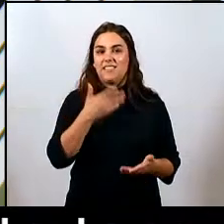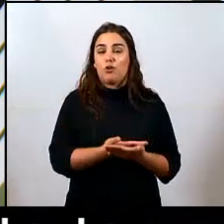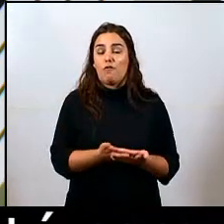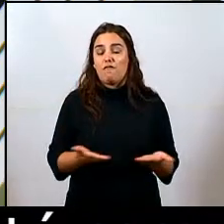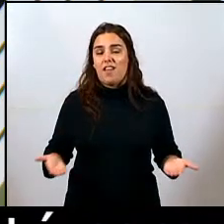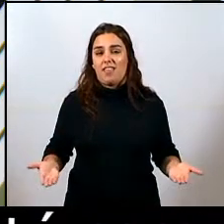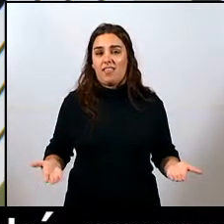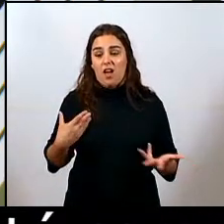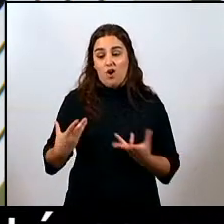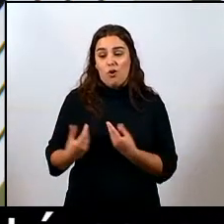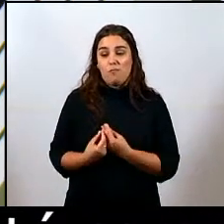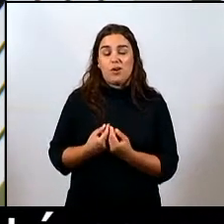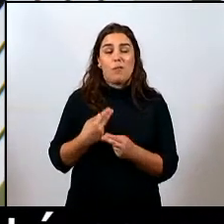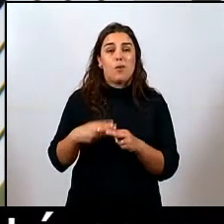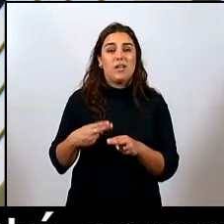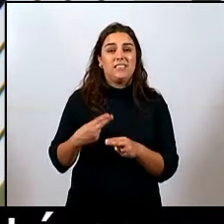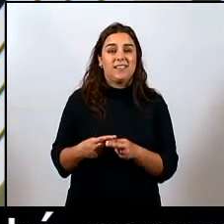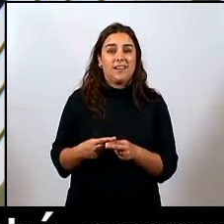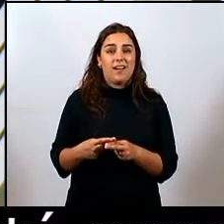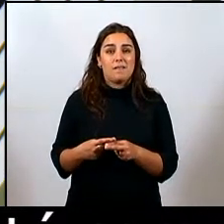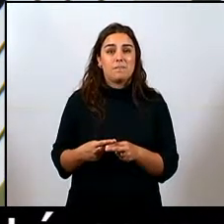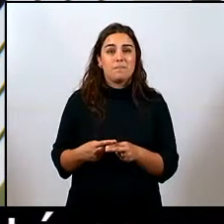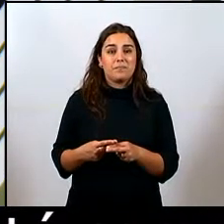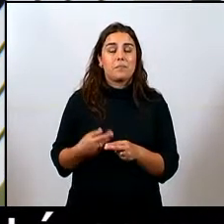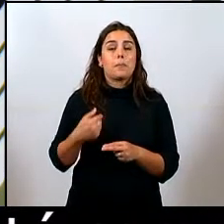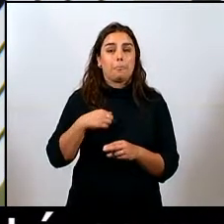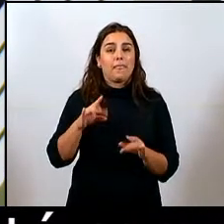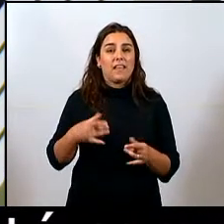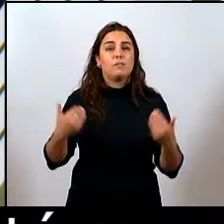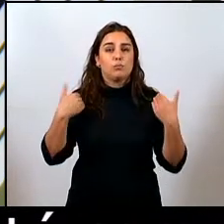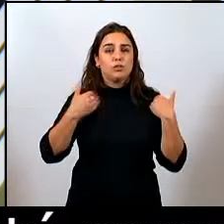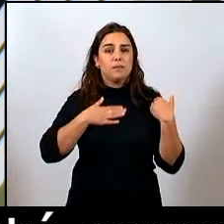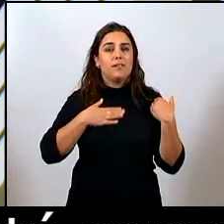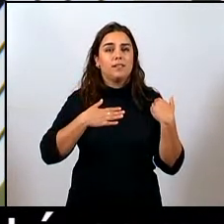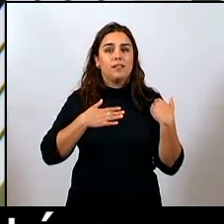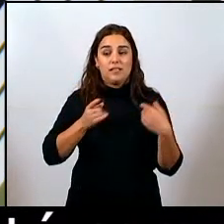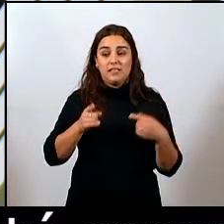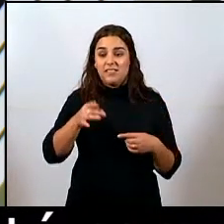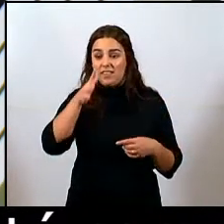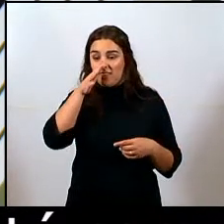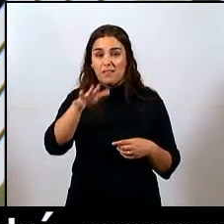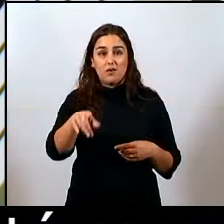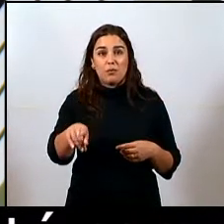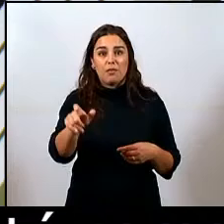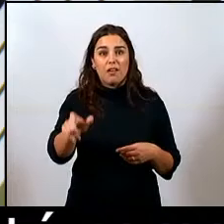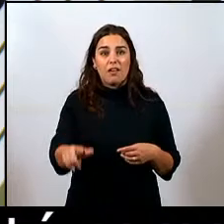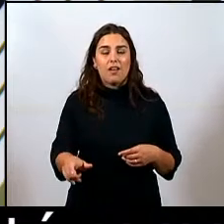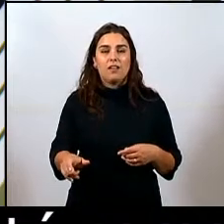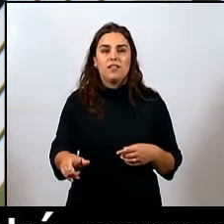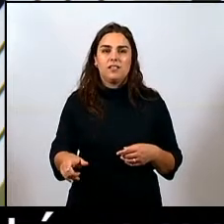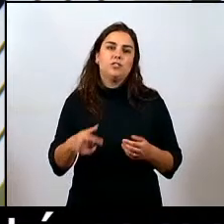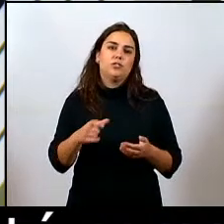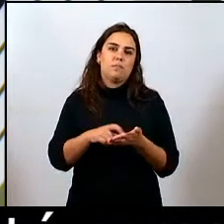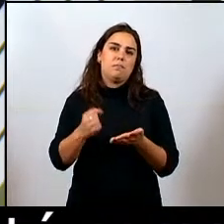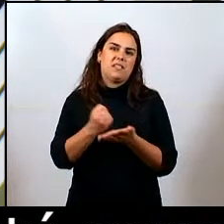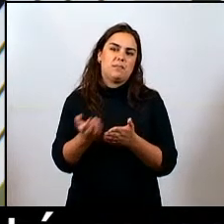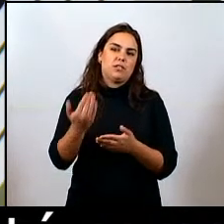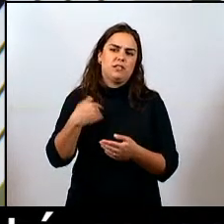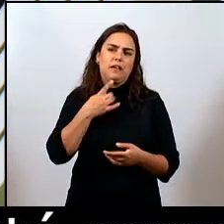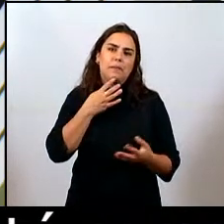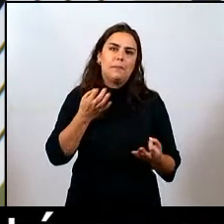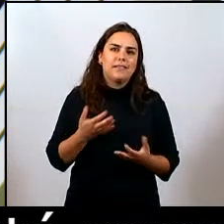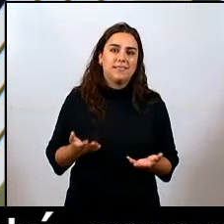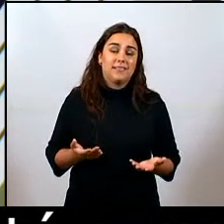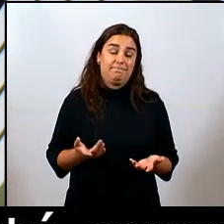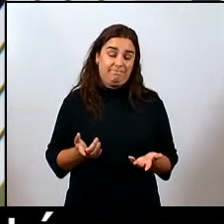que están conmigo políticamente, de los que yo sí soy responsable, estuvieran imputados y les hubieran retirado el pasaporte. ¿Qué estaría ocurriendo?